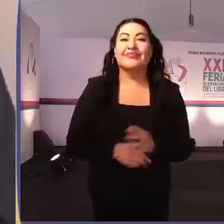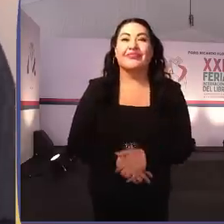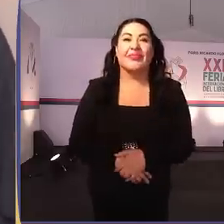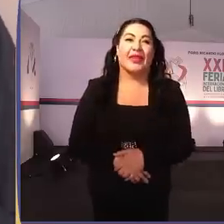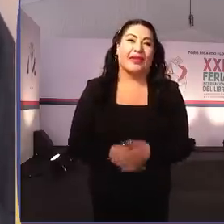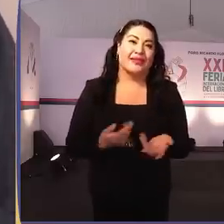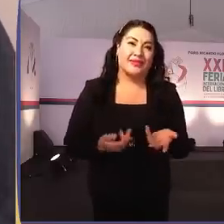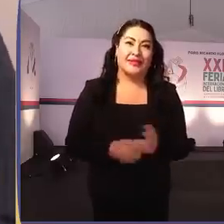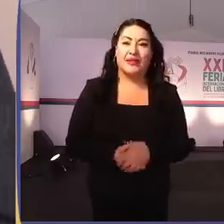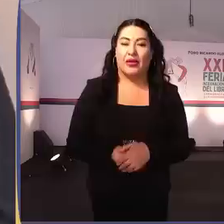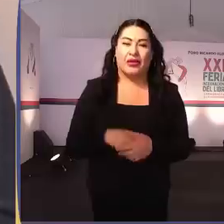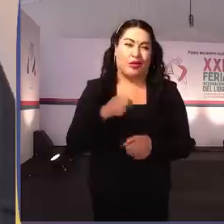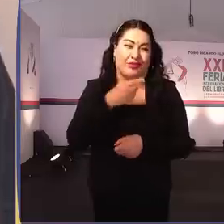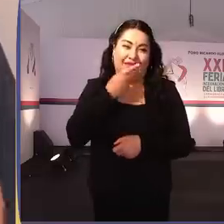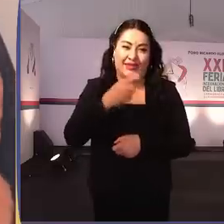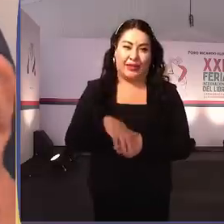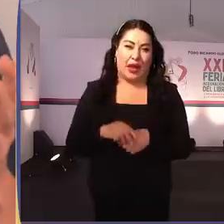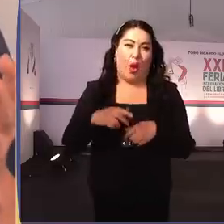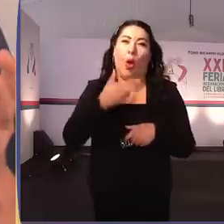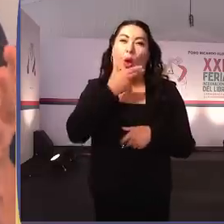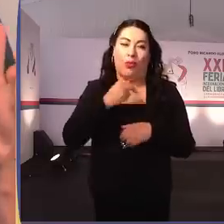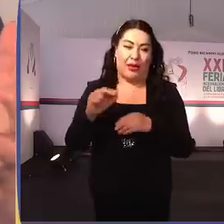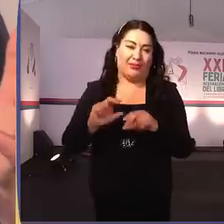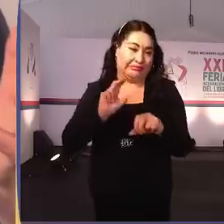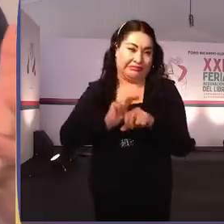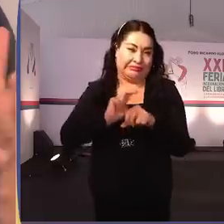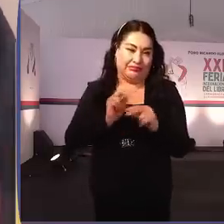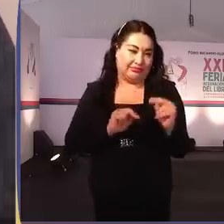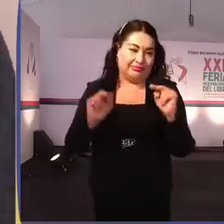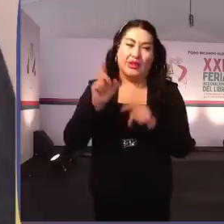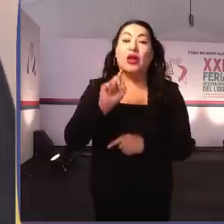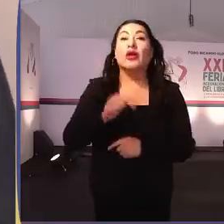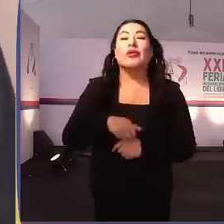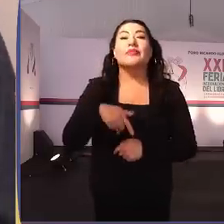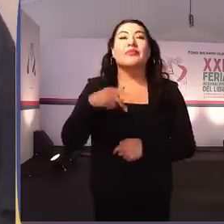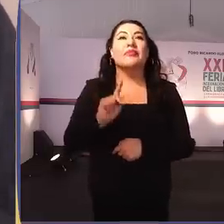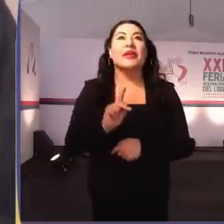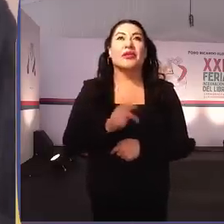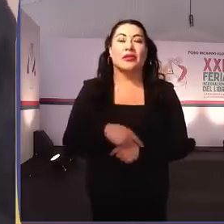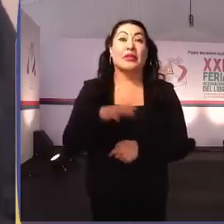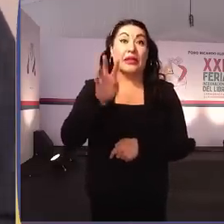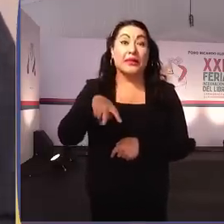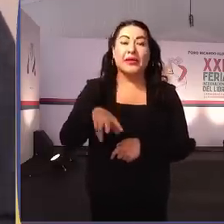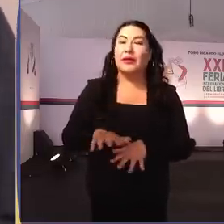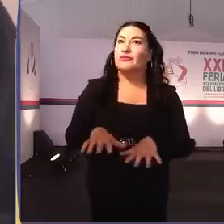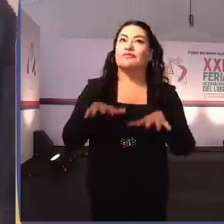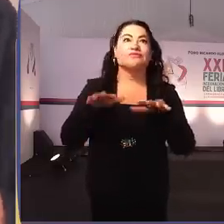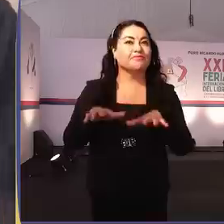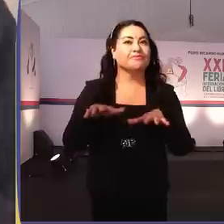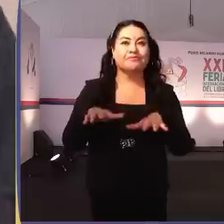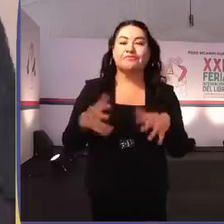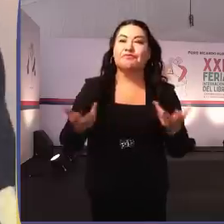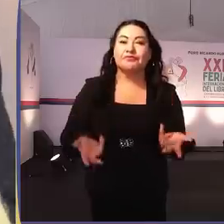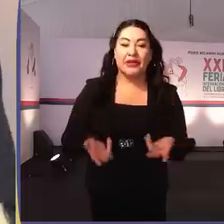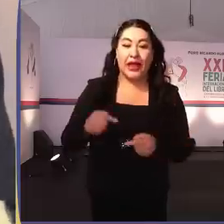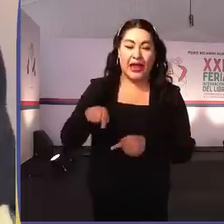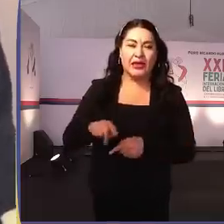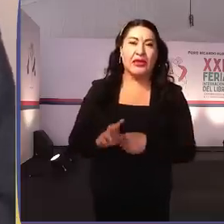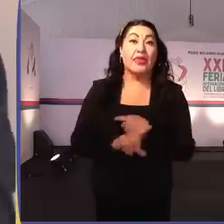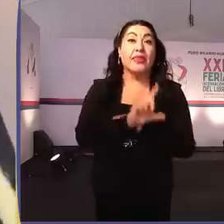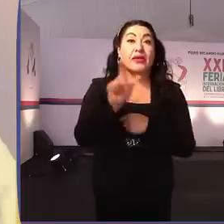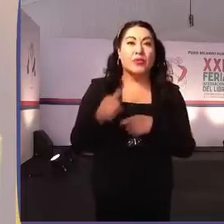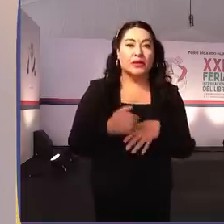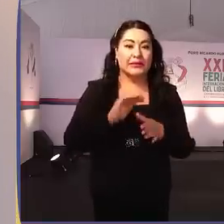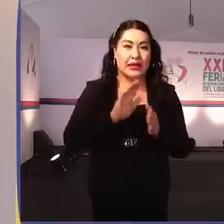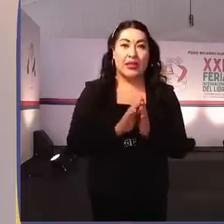versión machista del concepto. Y era maravilloso. Pero ¿cuál era el problema? Que las enfermedades se acababan